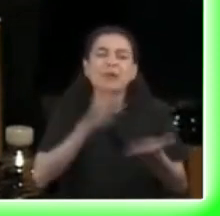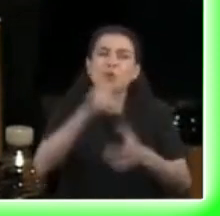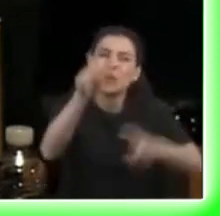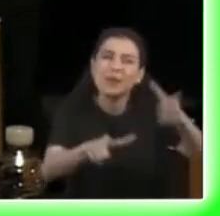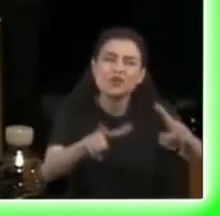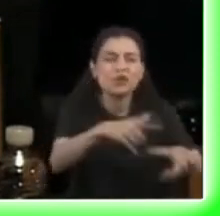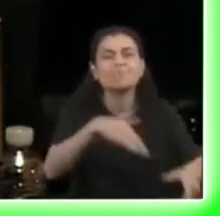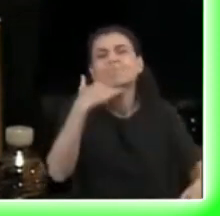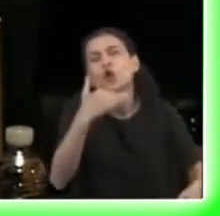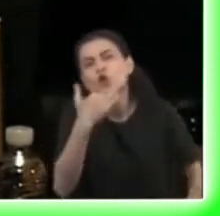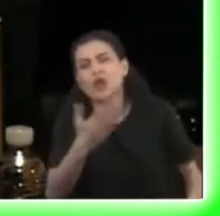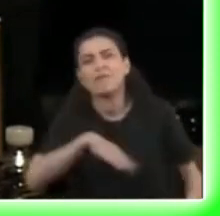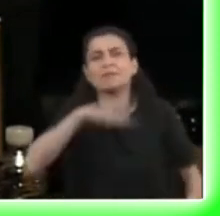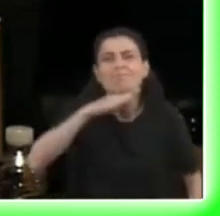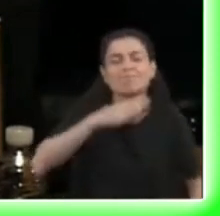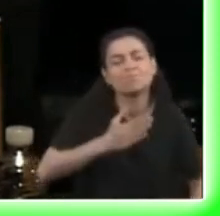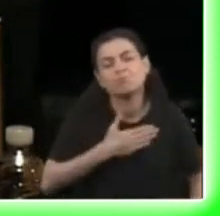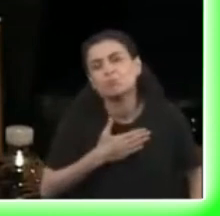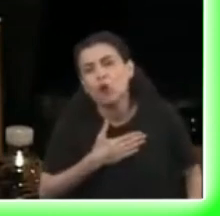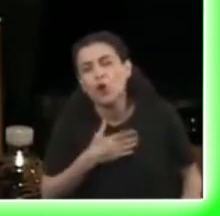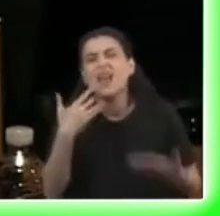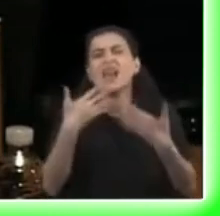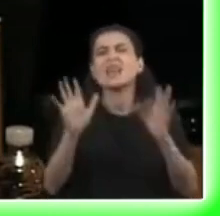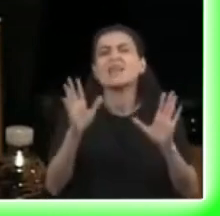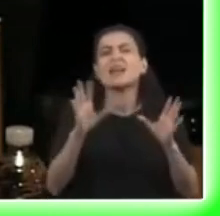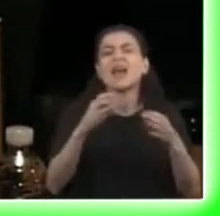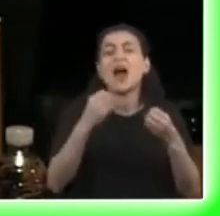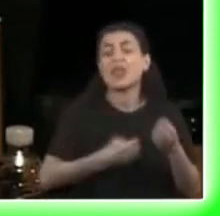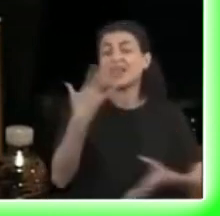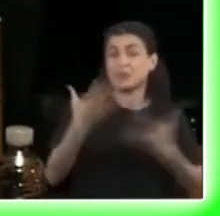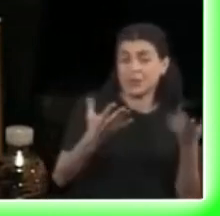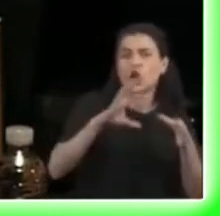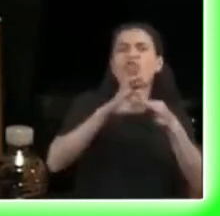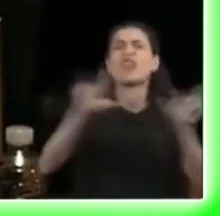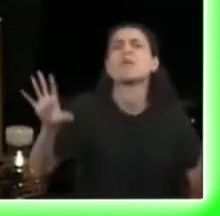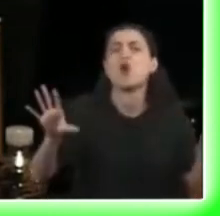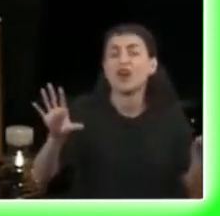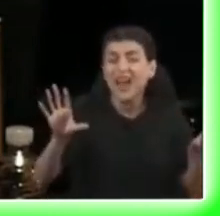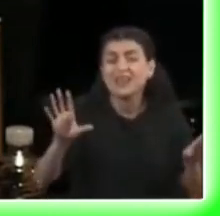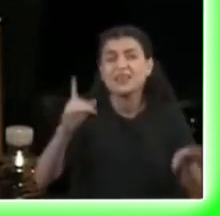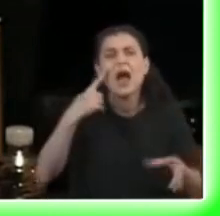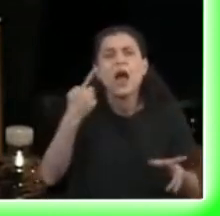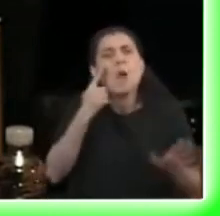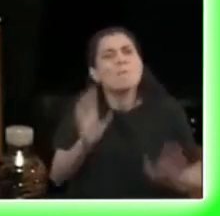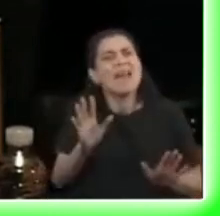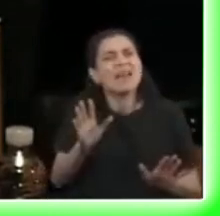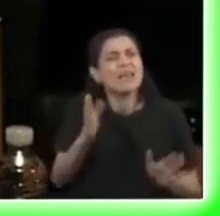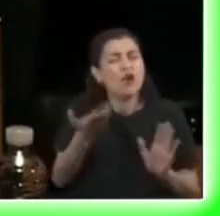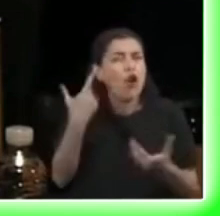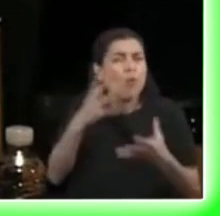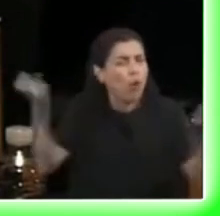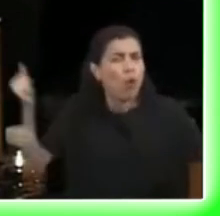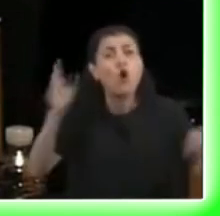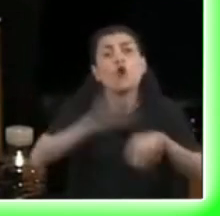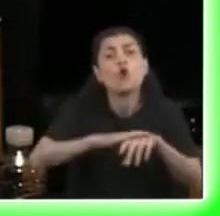que dicen que la libertad de expresión e inclusive la democracia misma está en peligro con gobiernos como el nuestro. ¿Saben por